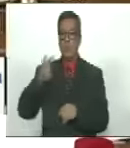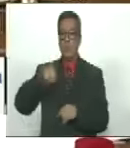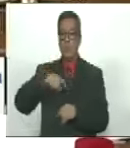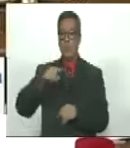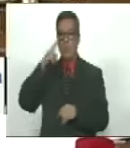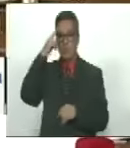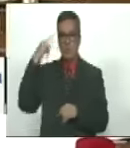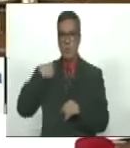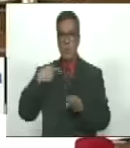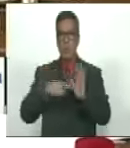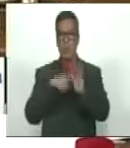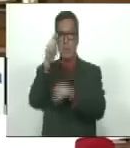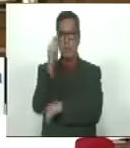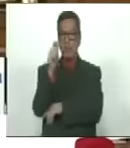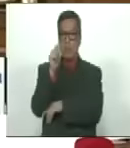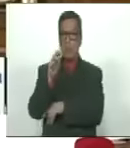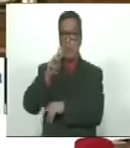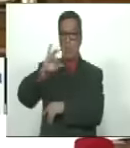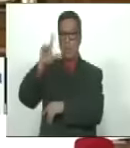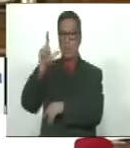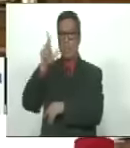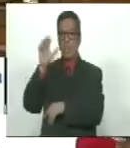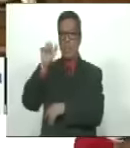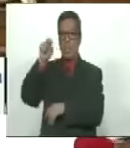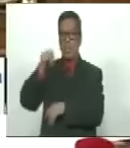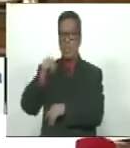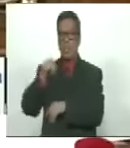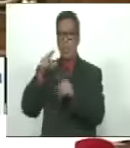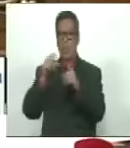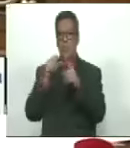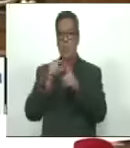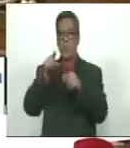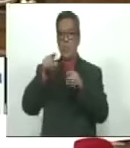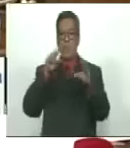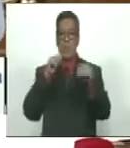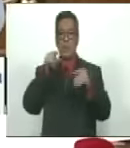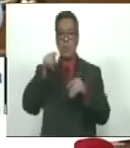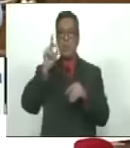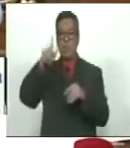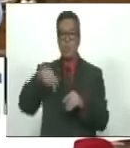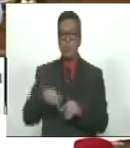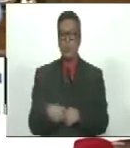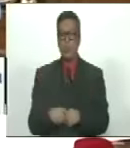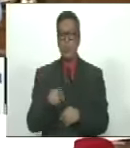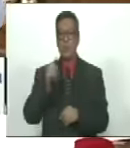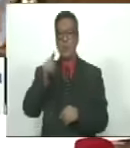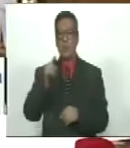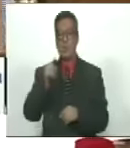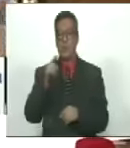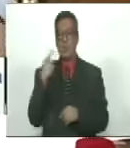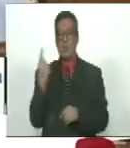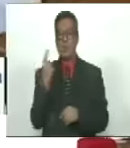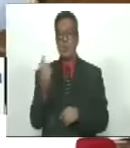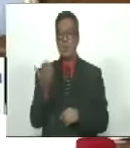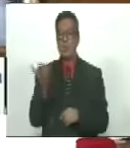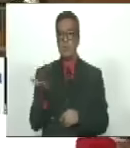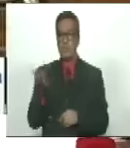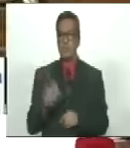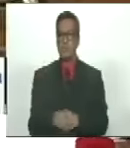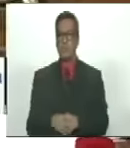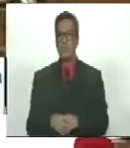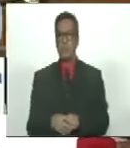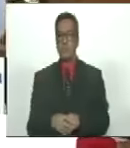el honor de presentar al diputado William Fariña, que va a tomar derecho de palabra y también fue uno de los ejes fundamentales